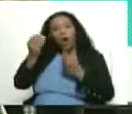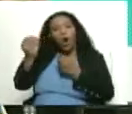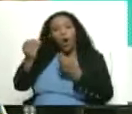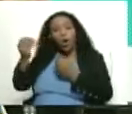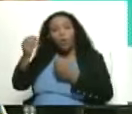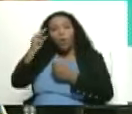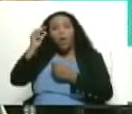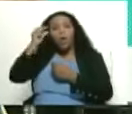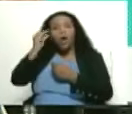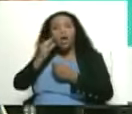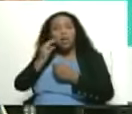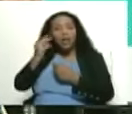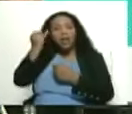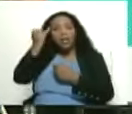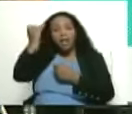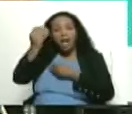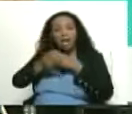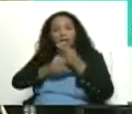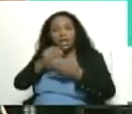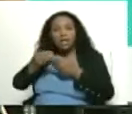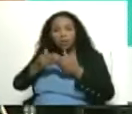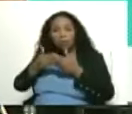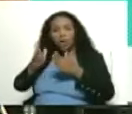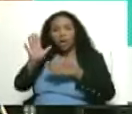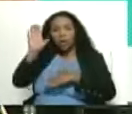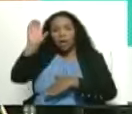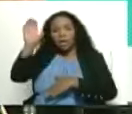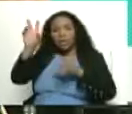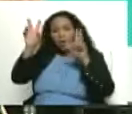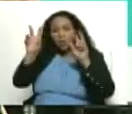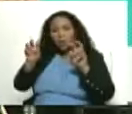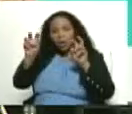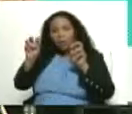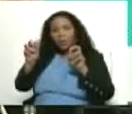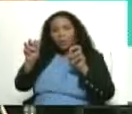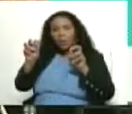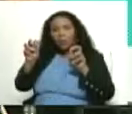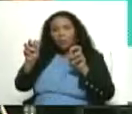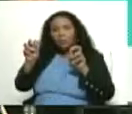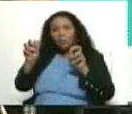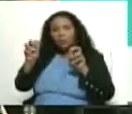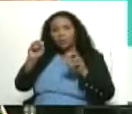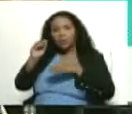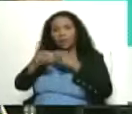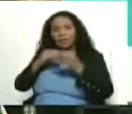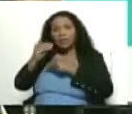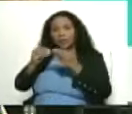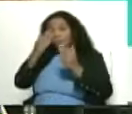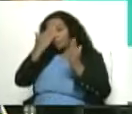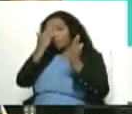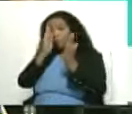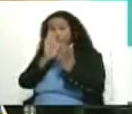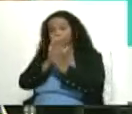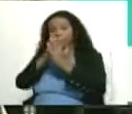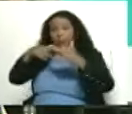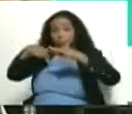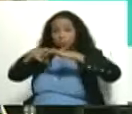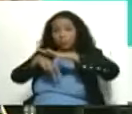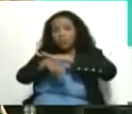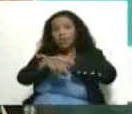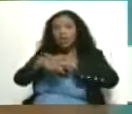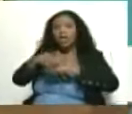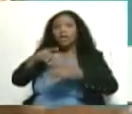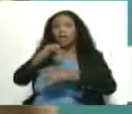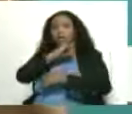territorio nacional, el territorio nacional que asume como espacio desde las fronteras del Zulia, del